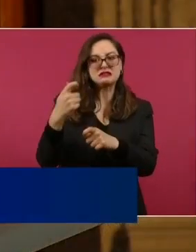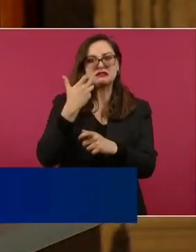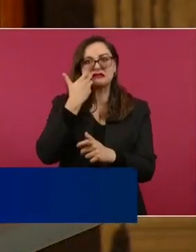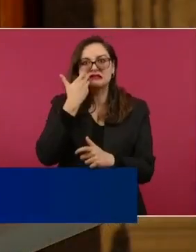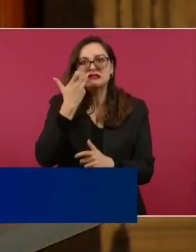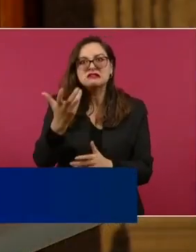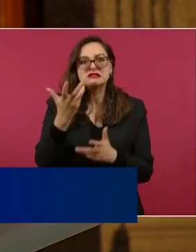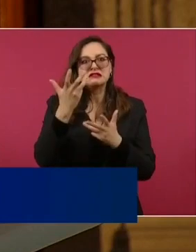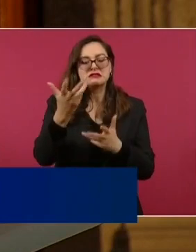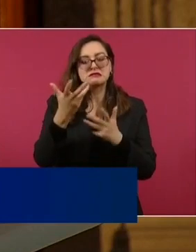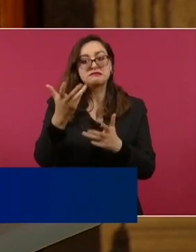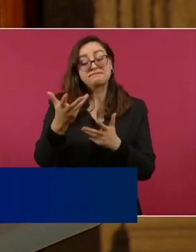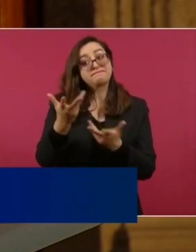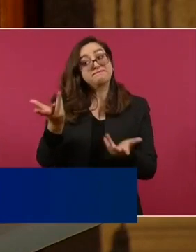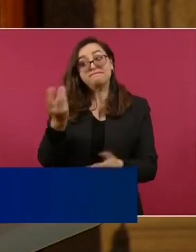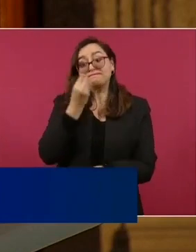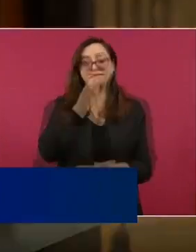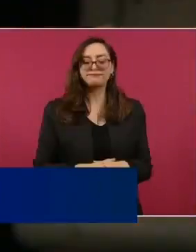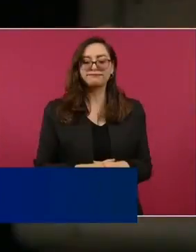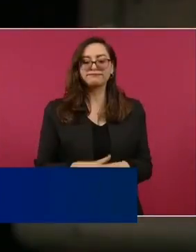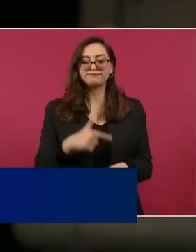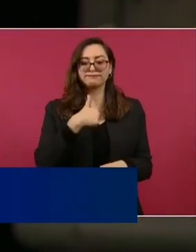regularizar su estancia.